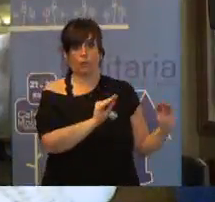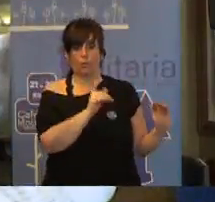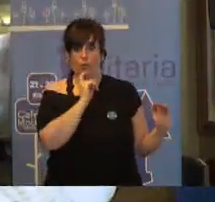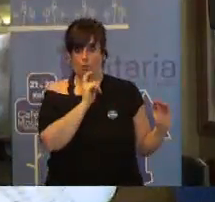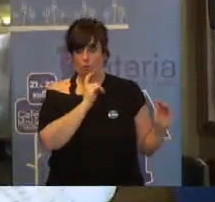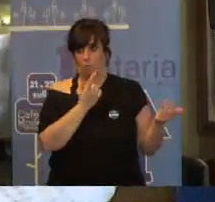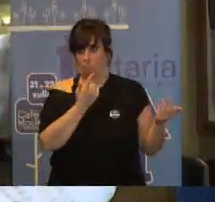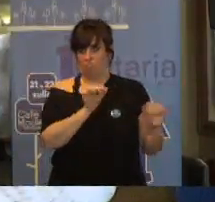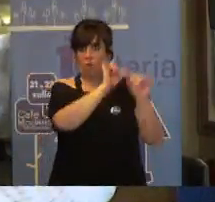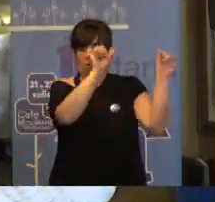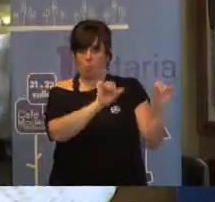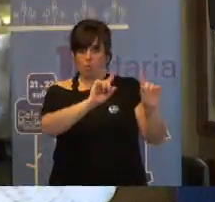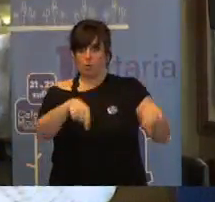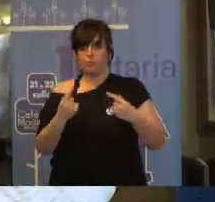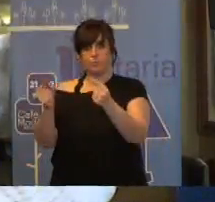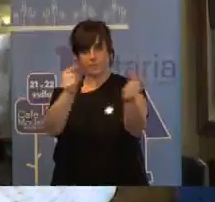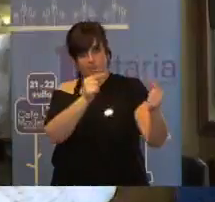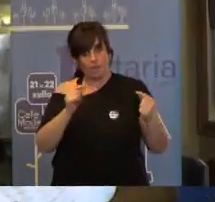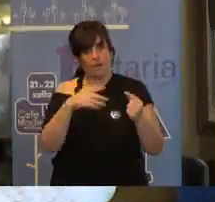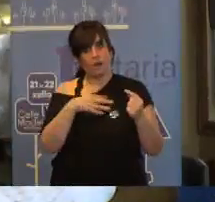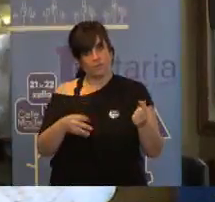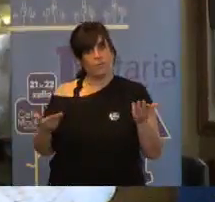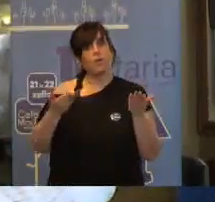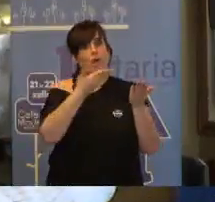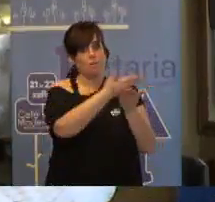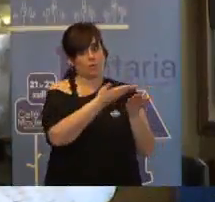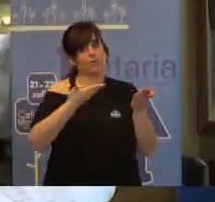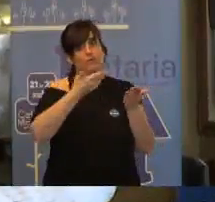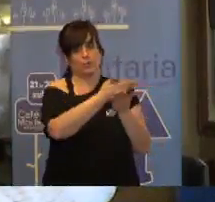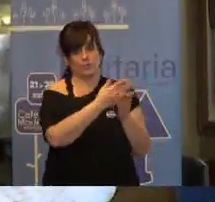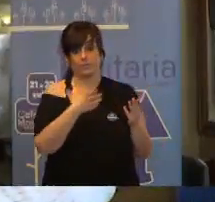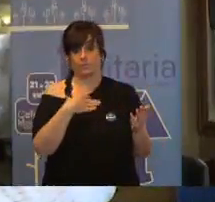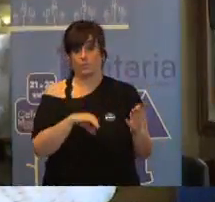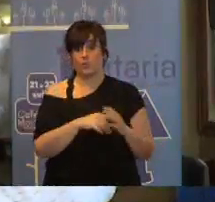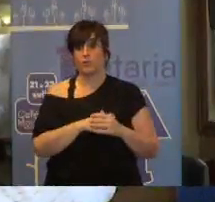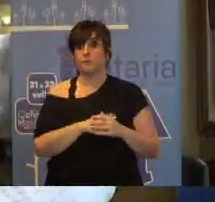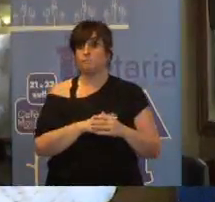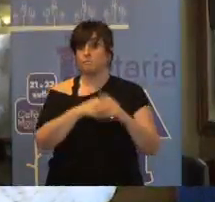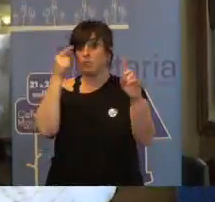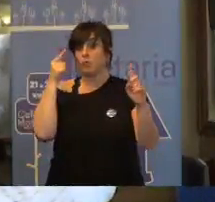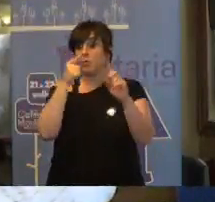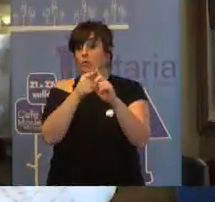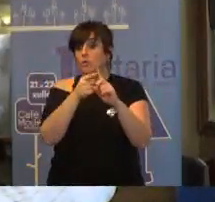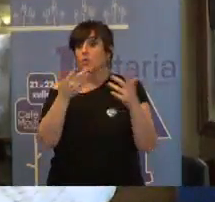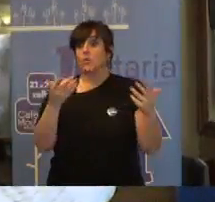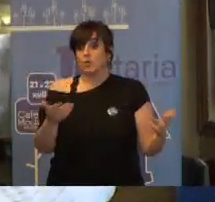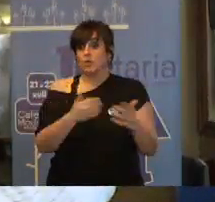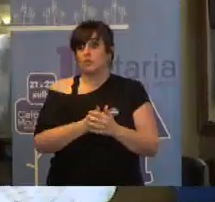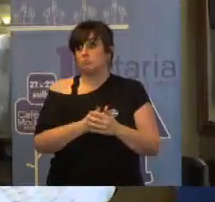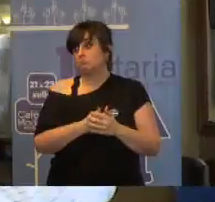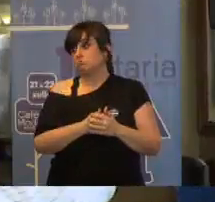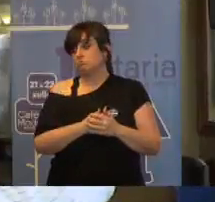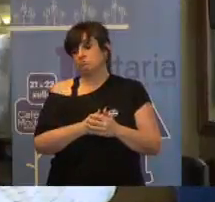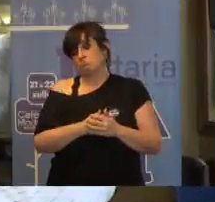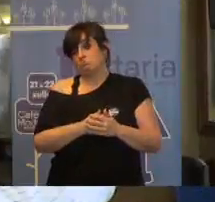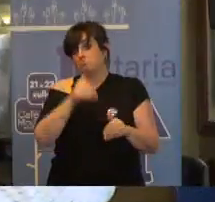podemos debatir, podemos facer achegas, de encarar o que é uns comicios electorais como